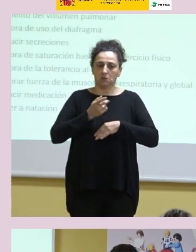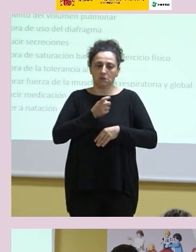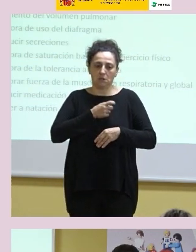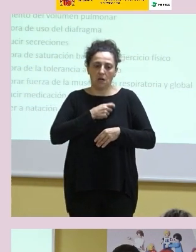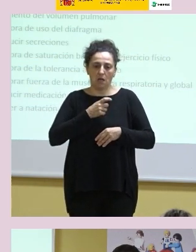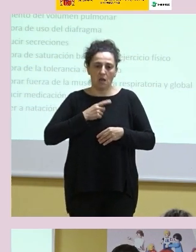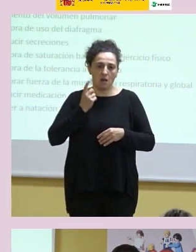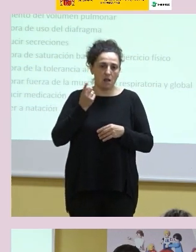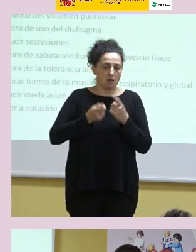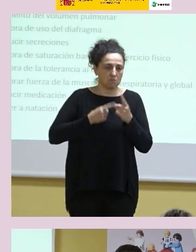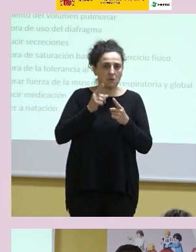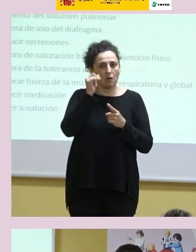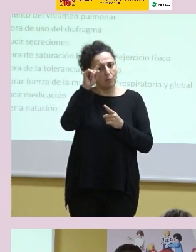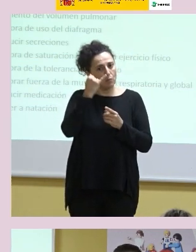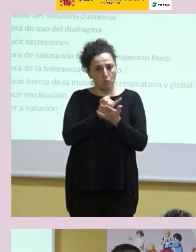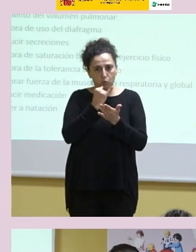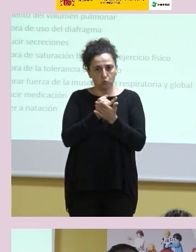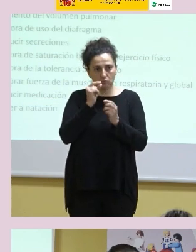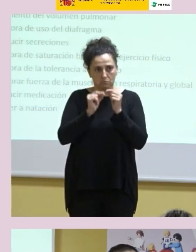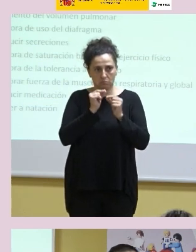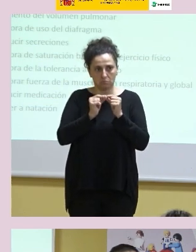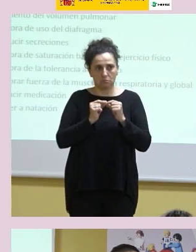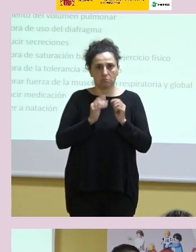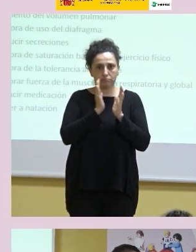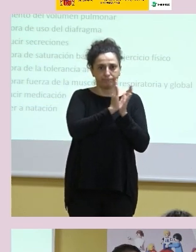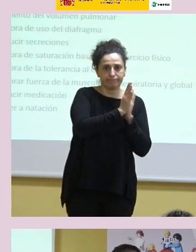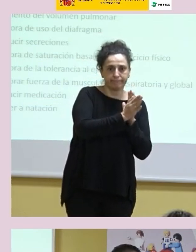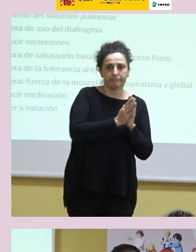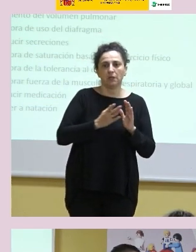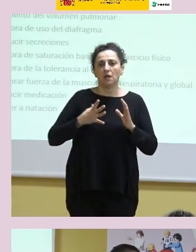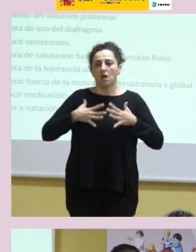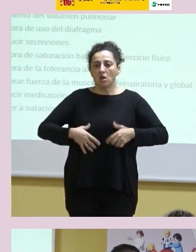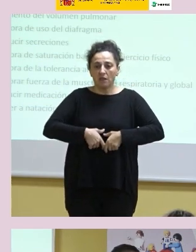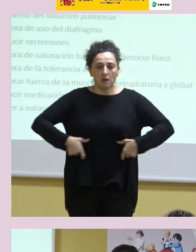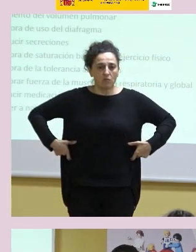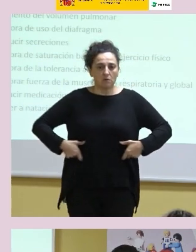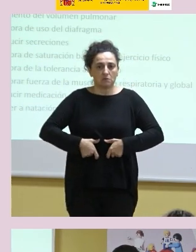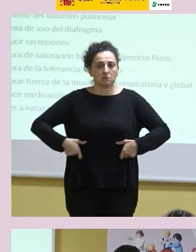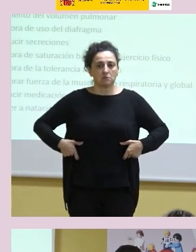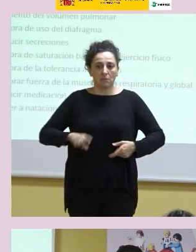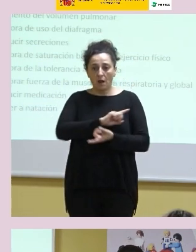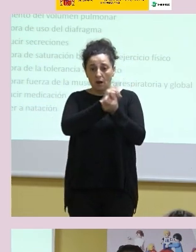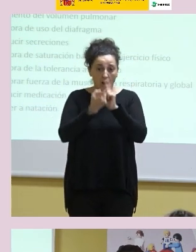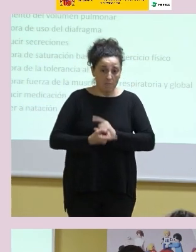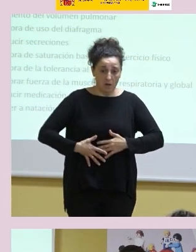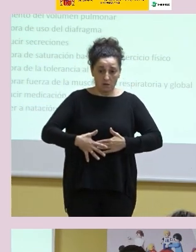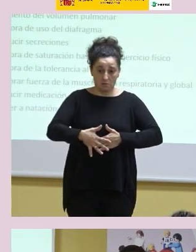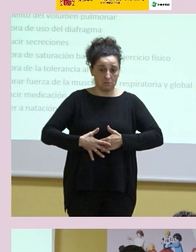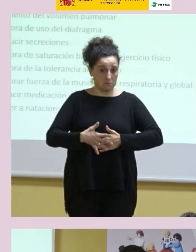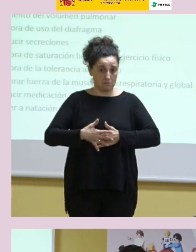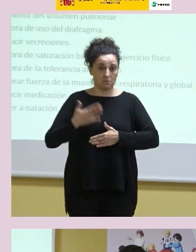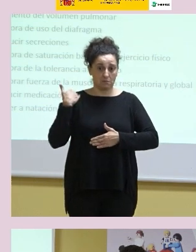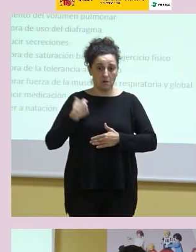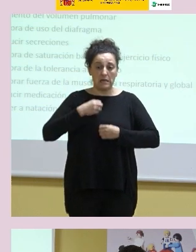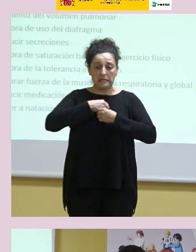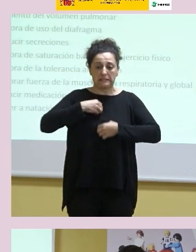el primer punto a tratar. Mejora el uso del diafragma para revertir esta respiración paradójica de la que hablamos. Reducir las